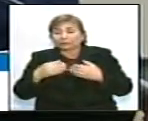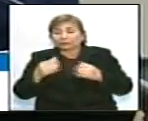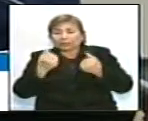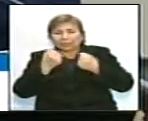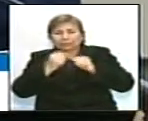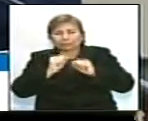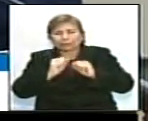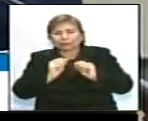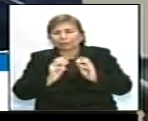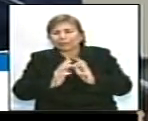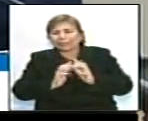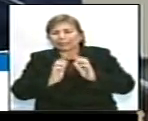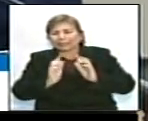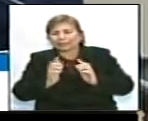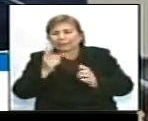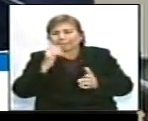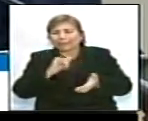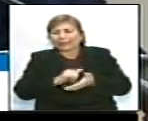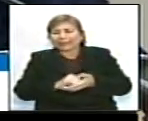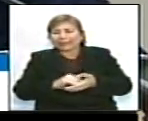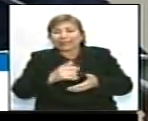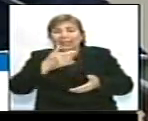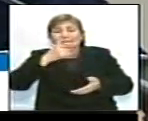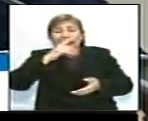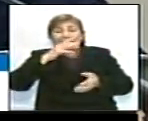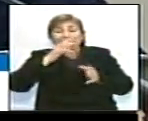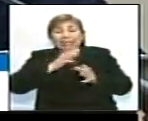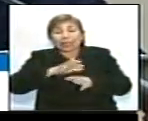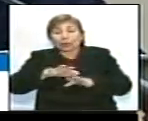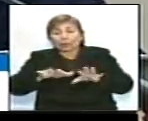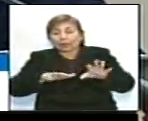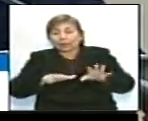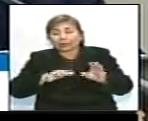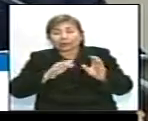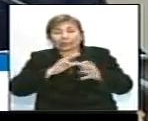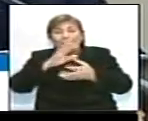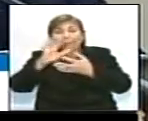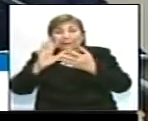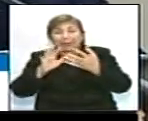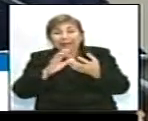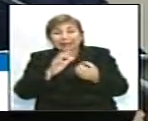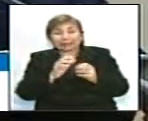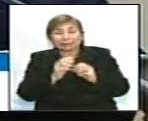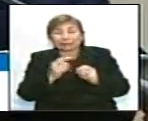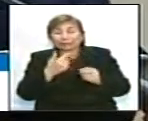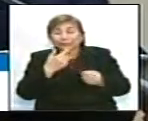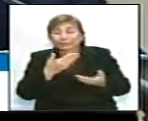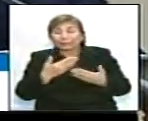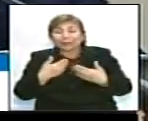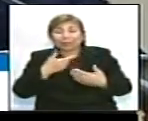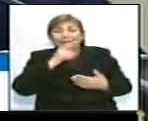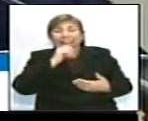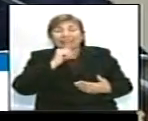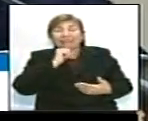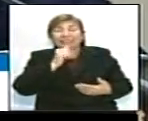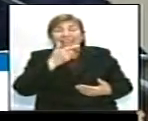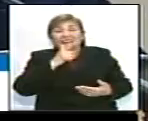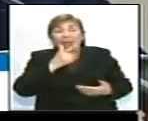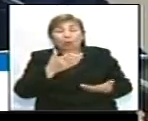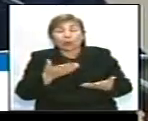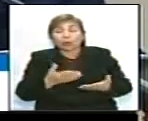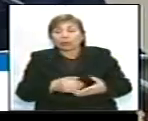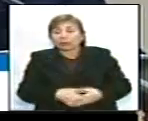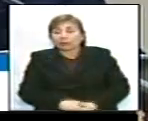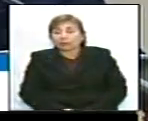esfuerzo grande para el tema de, en el marco de esta visión de cambio climático, de uso eficiente del agua, de